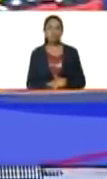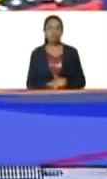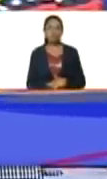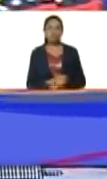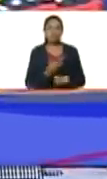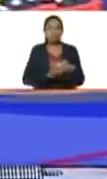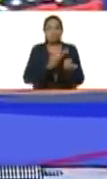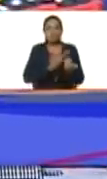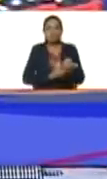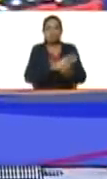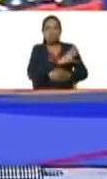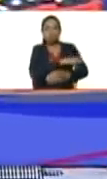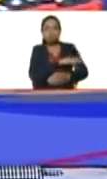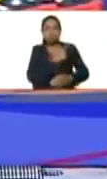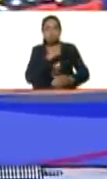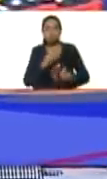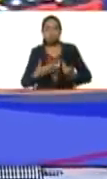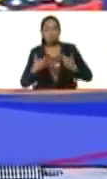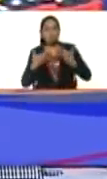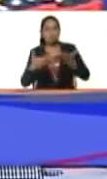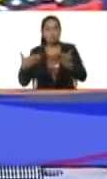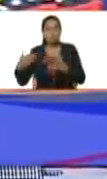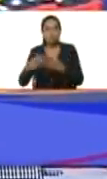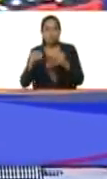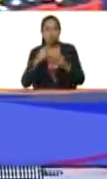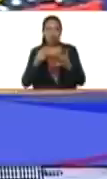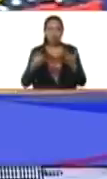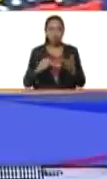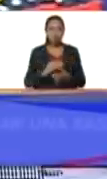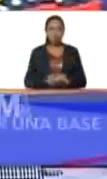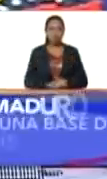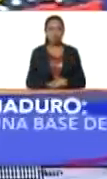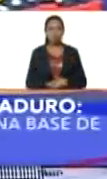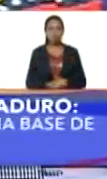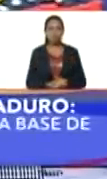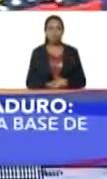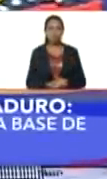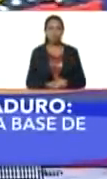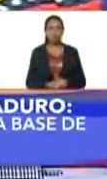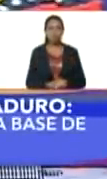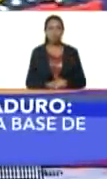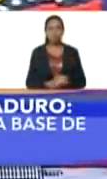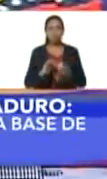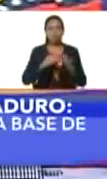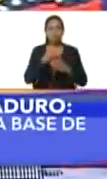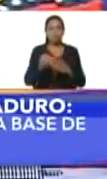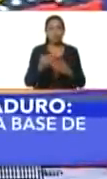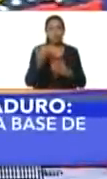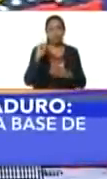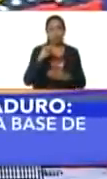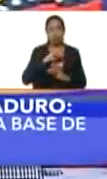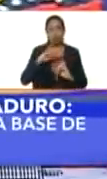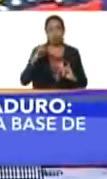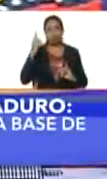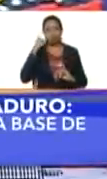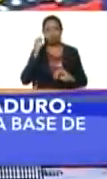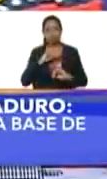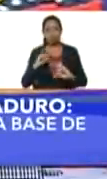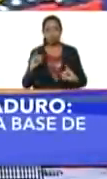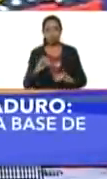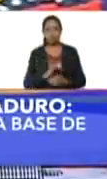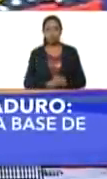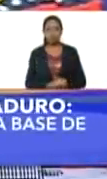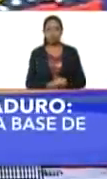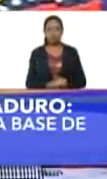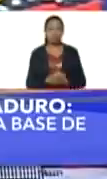tensiómetro, todos los equipos, nosotros lo aportamos. Y con el plan que yo tengo